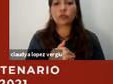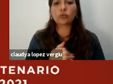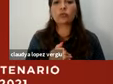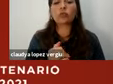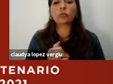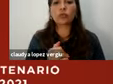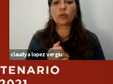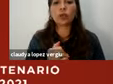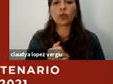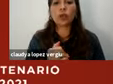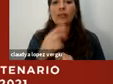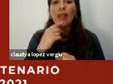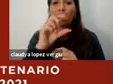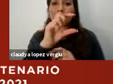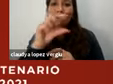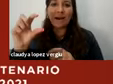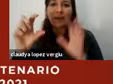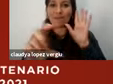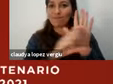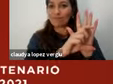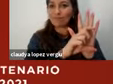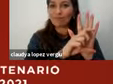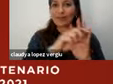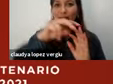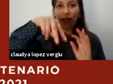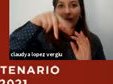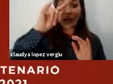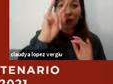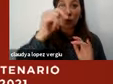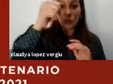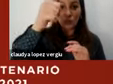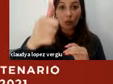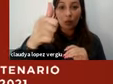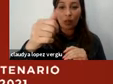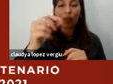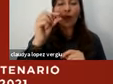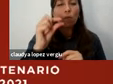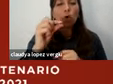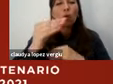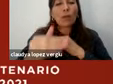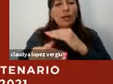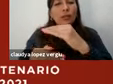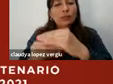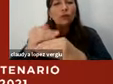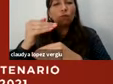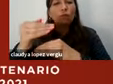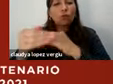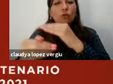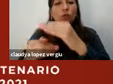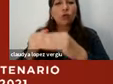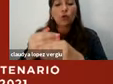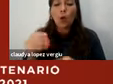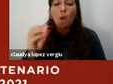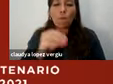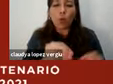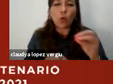mano, la marca Nua. Entonces, del mismo producto vamos a implementar, pero de acá más allá estamos a implementar